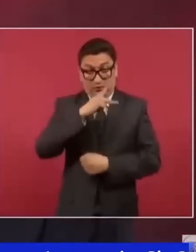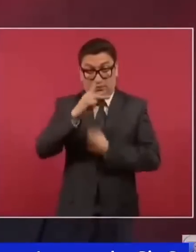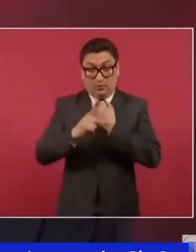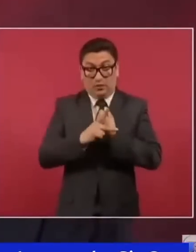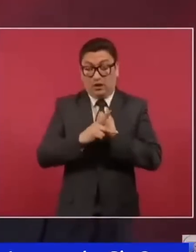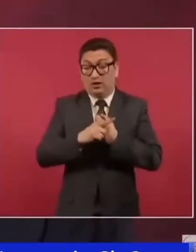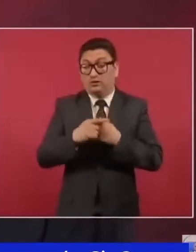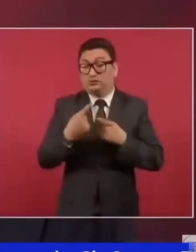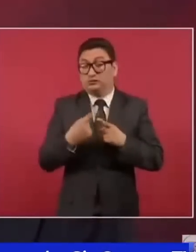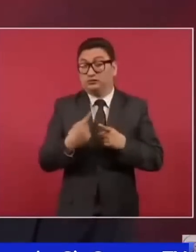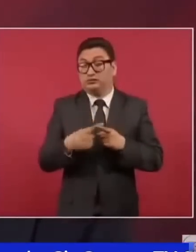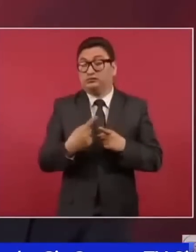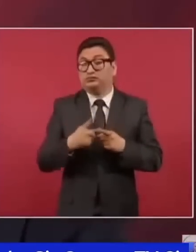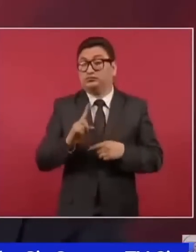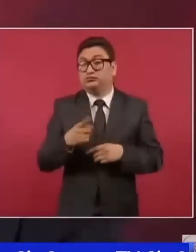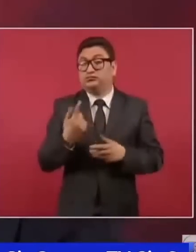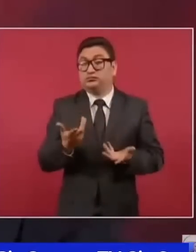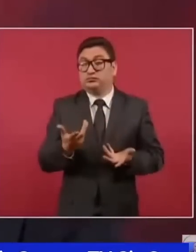solo